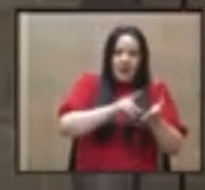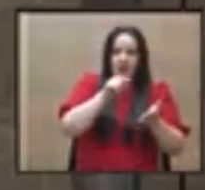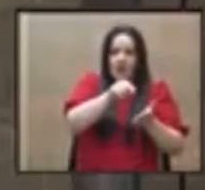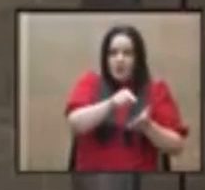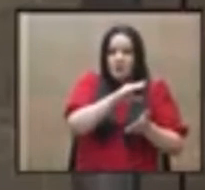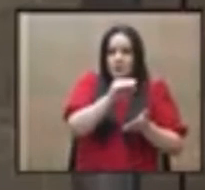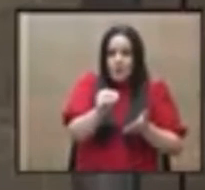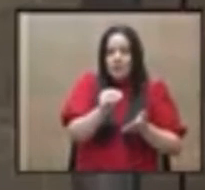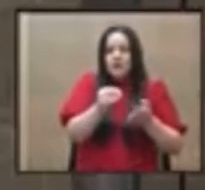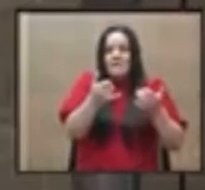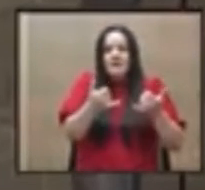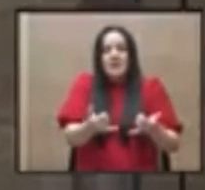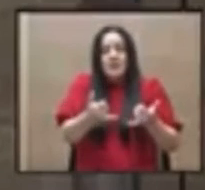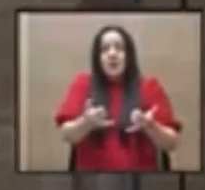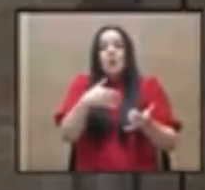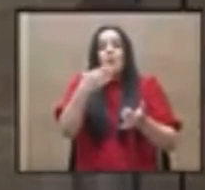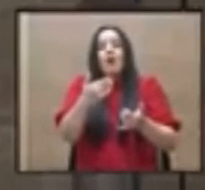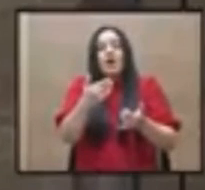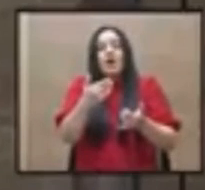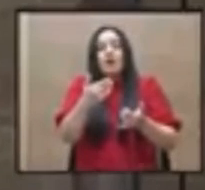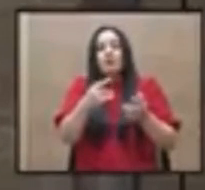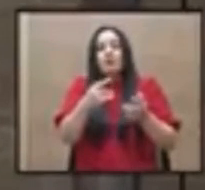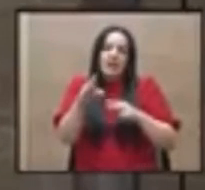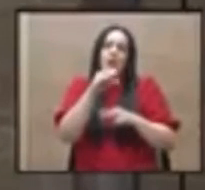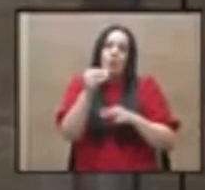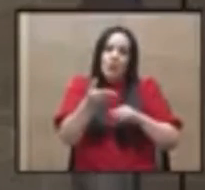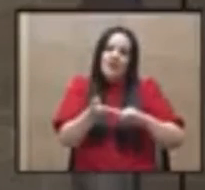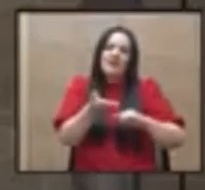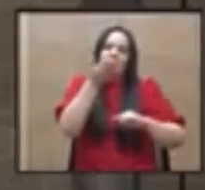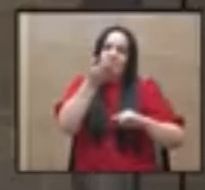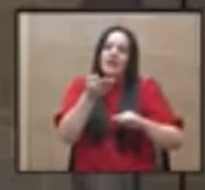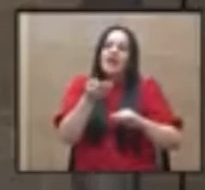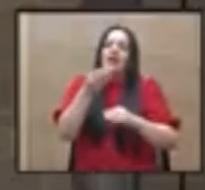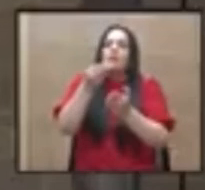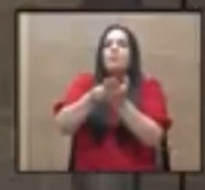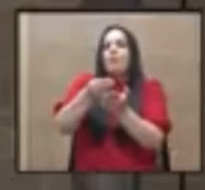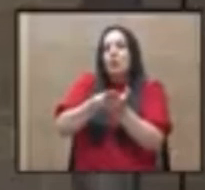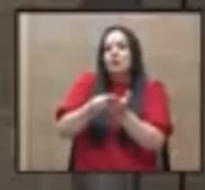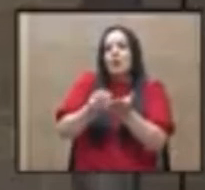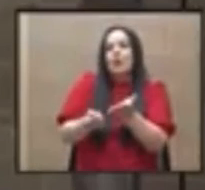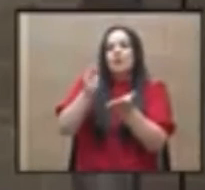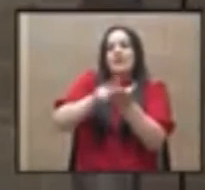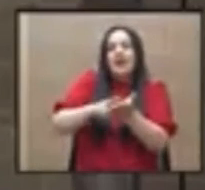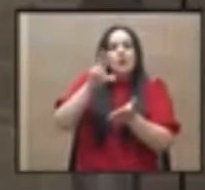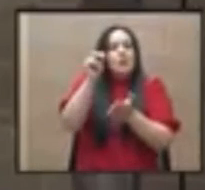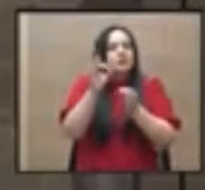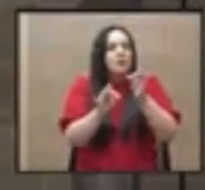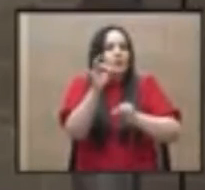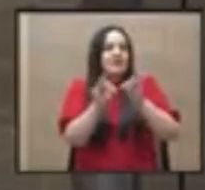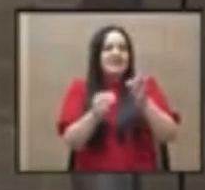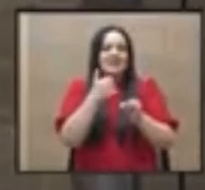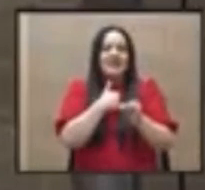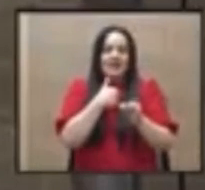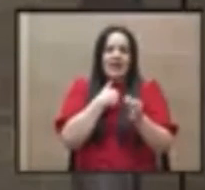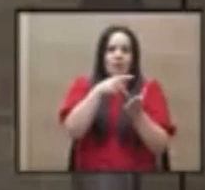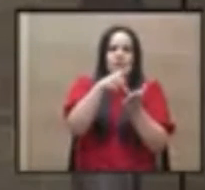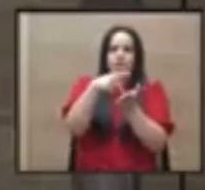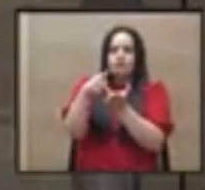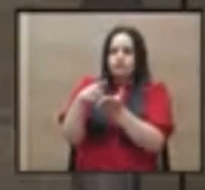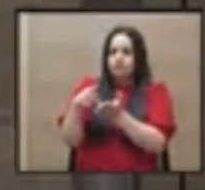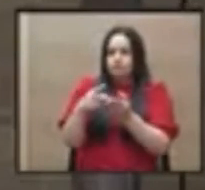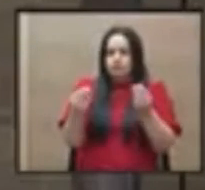un incremento en el monto del contrato. No se justifica que se tenga una planilla pública grande